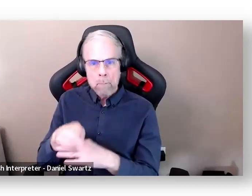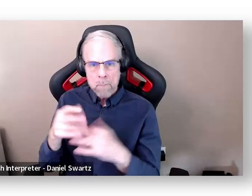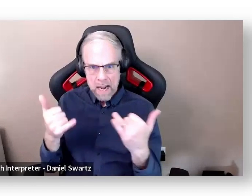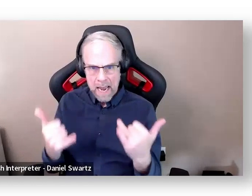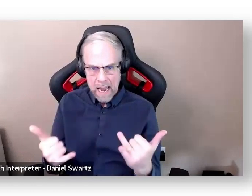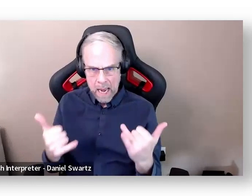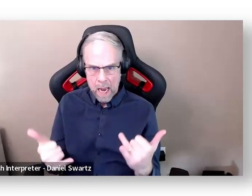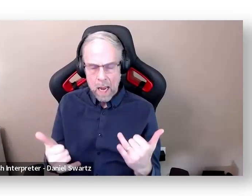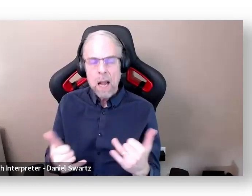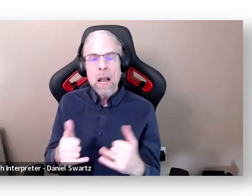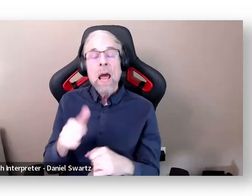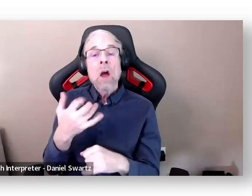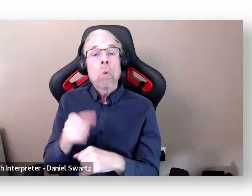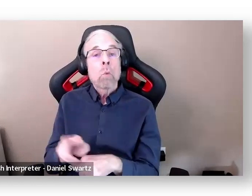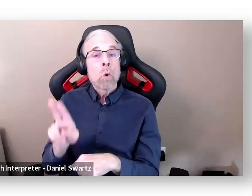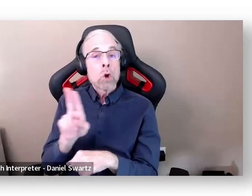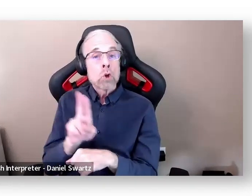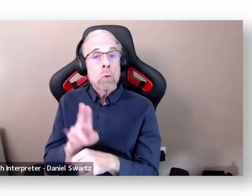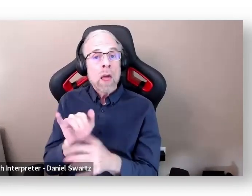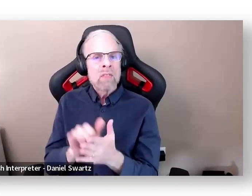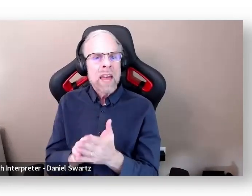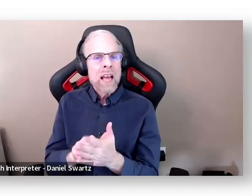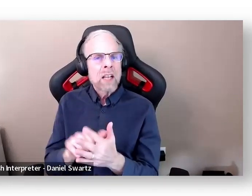actualizamos los mapas.